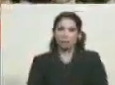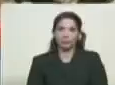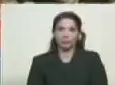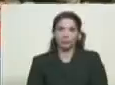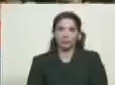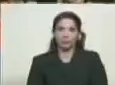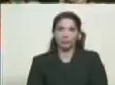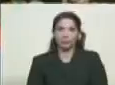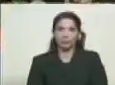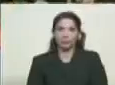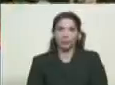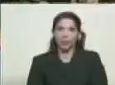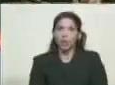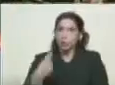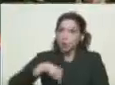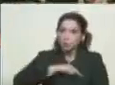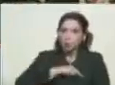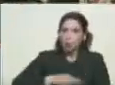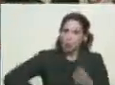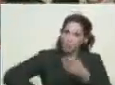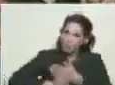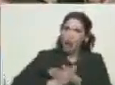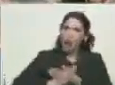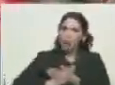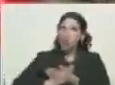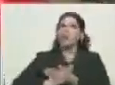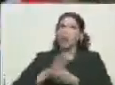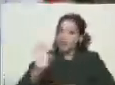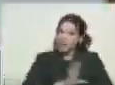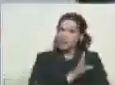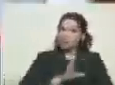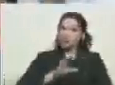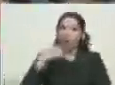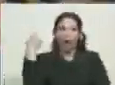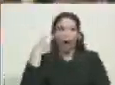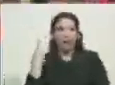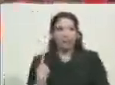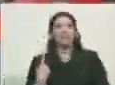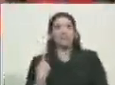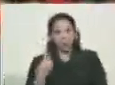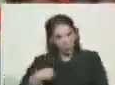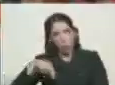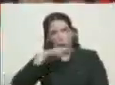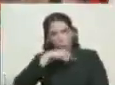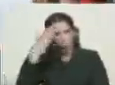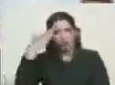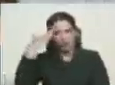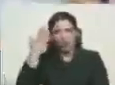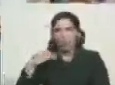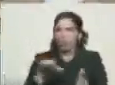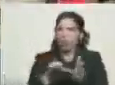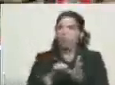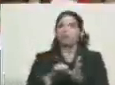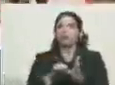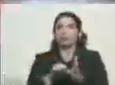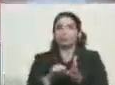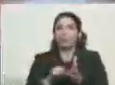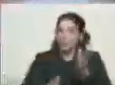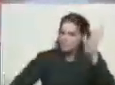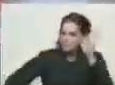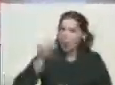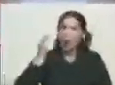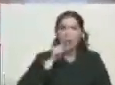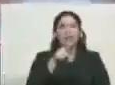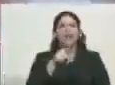Porque cuando nosotros decimos vamos para allá con la canción de Alí, sabemos para dónde tenemos que ir. Cuando nosotros decimos voy para allá,